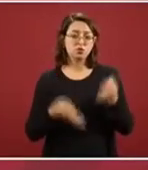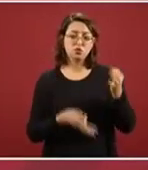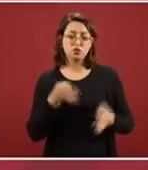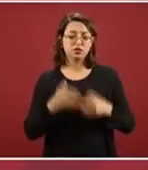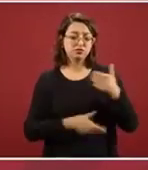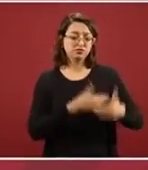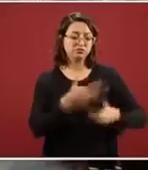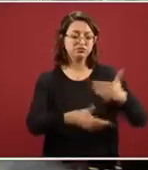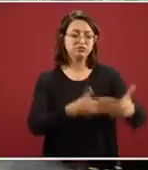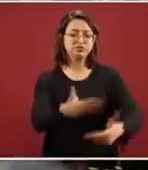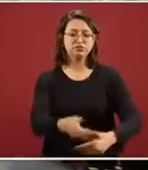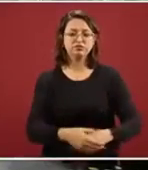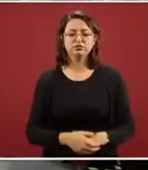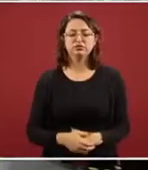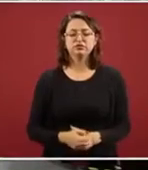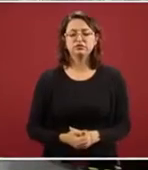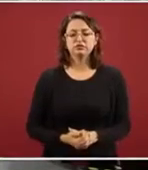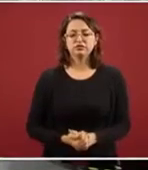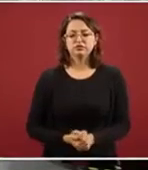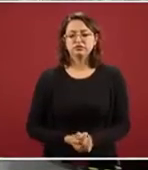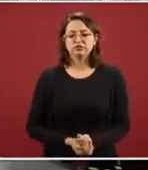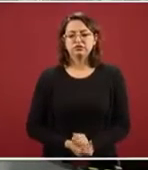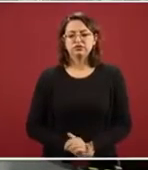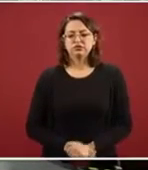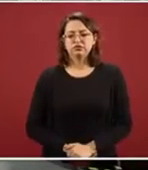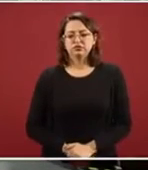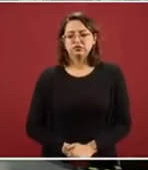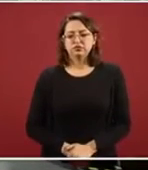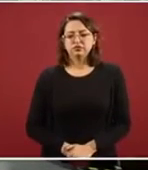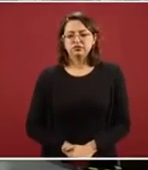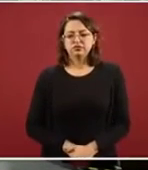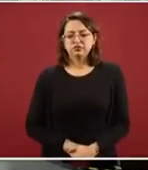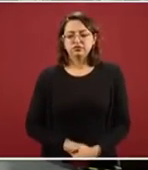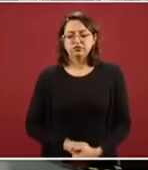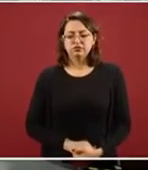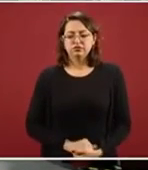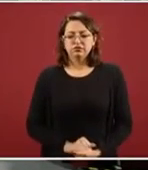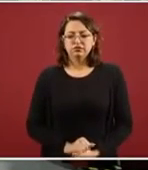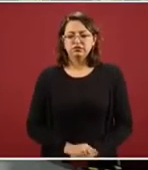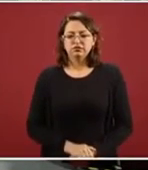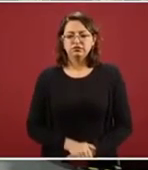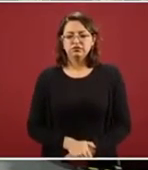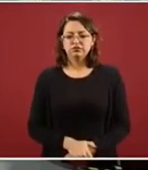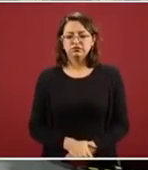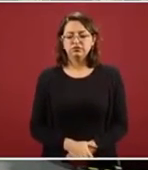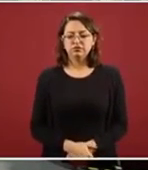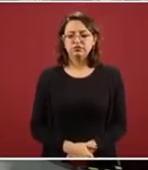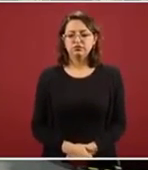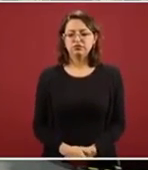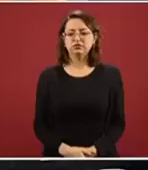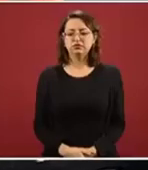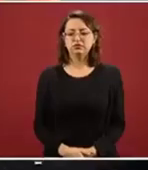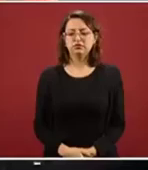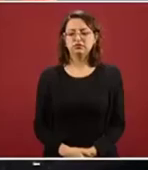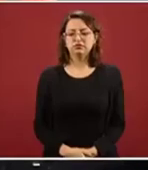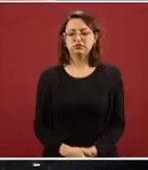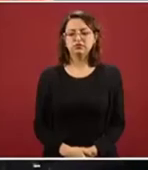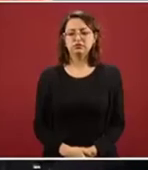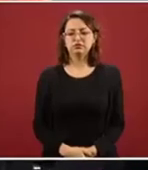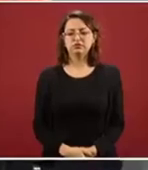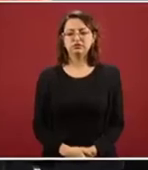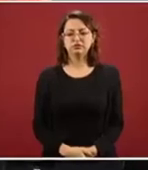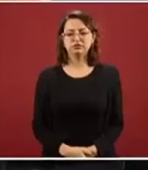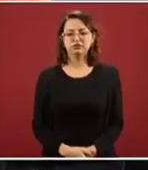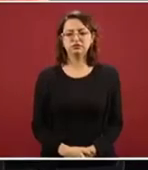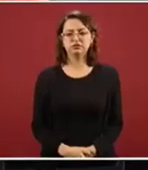México ha estado de cierta forma inmune al efecto de Odebrecht. ¿Viene un efecto similar a raíz de la captura de García Luna